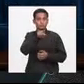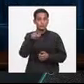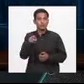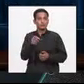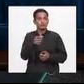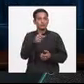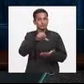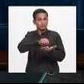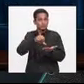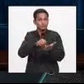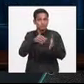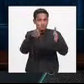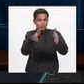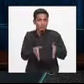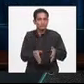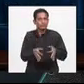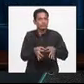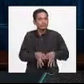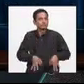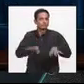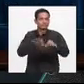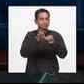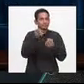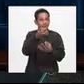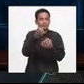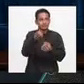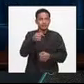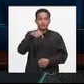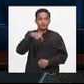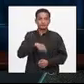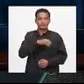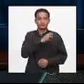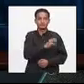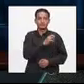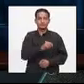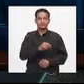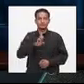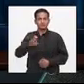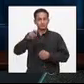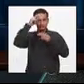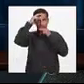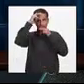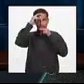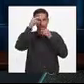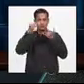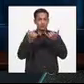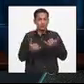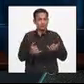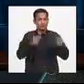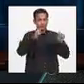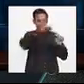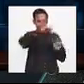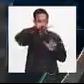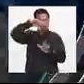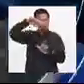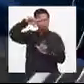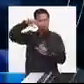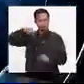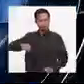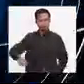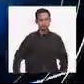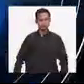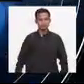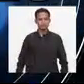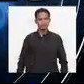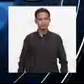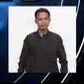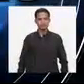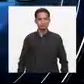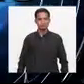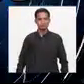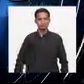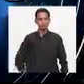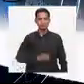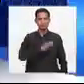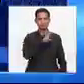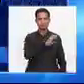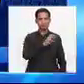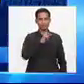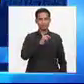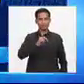ciudadanos deben de conocer esto es cne noticias los dejamos con los titulares